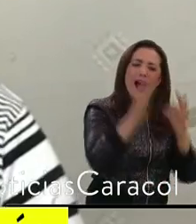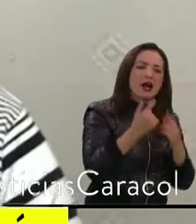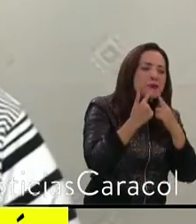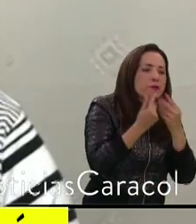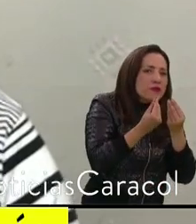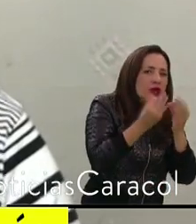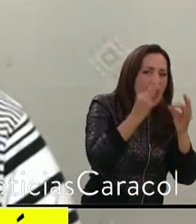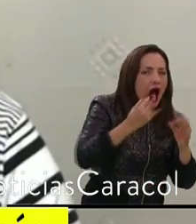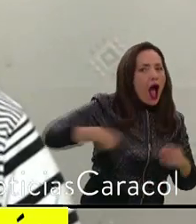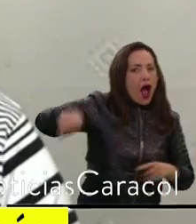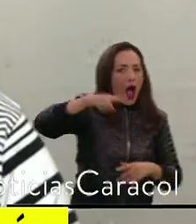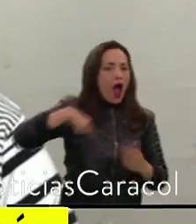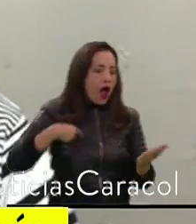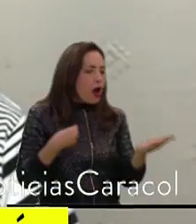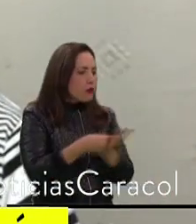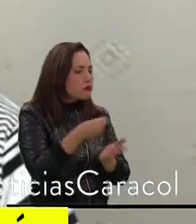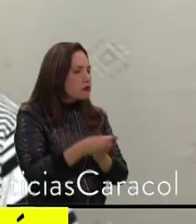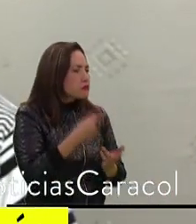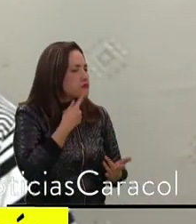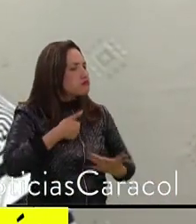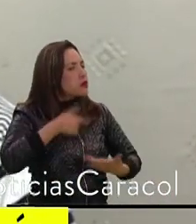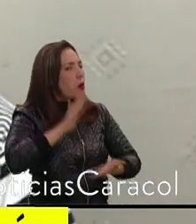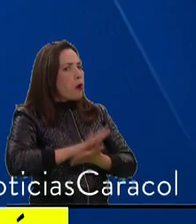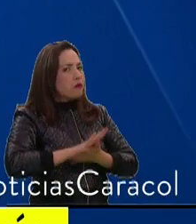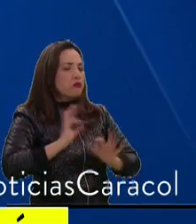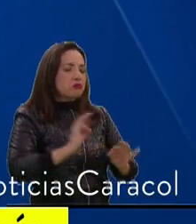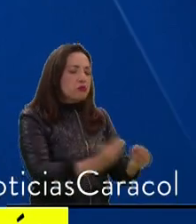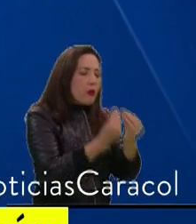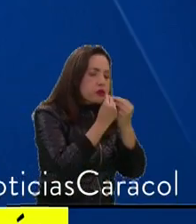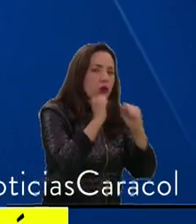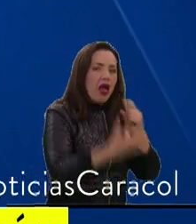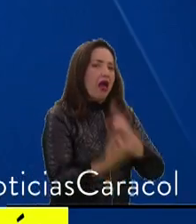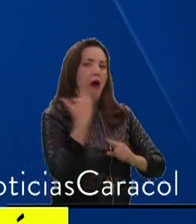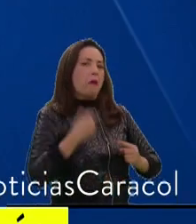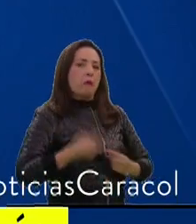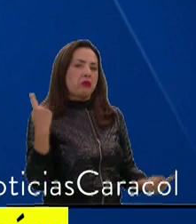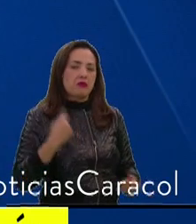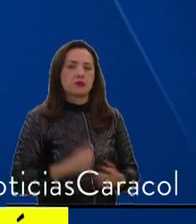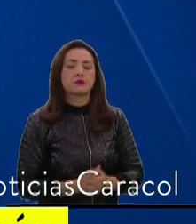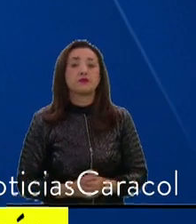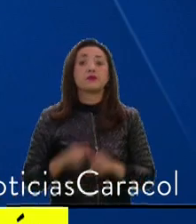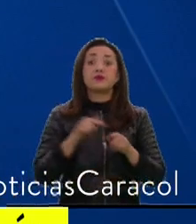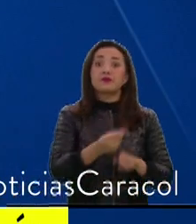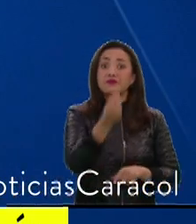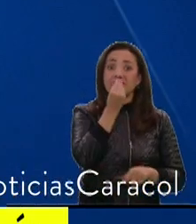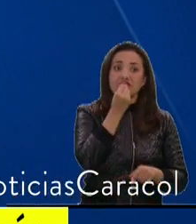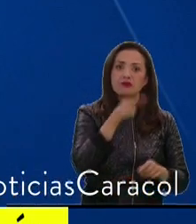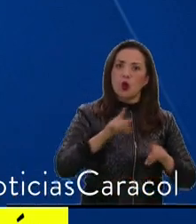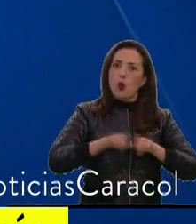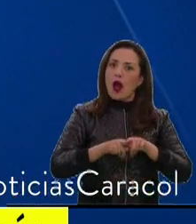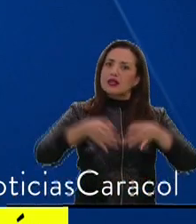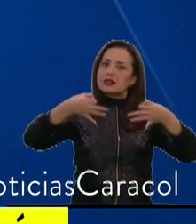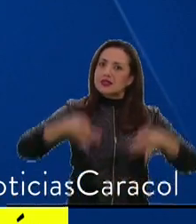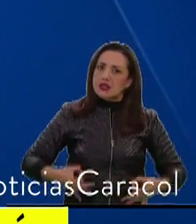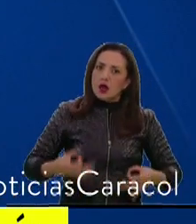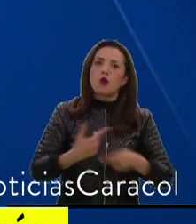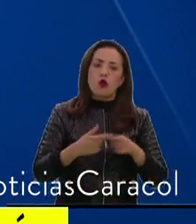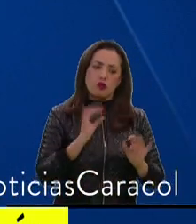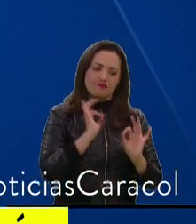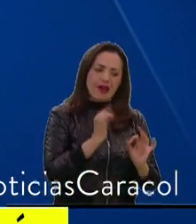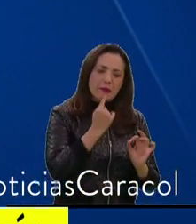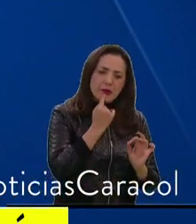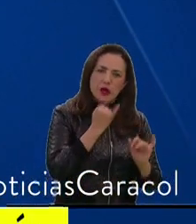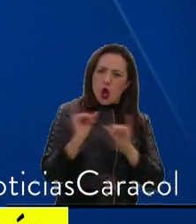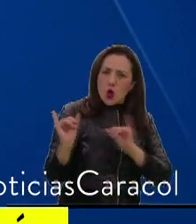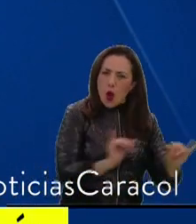conseguiríamos con toda la confianza del caso producir el queso costeño de manera segura y conservando sus características es